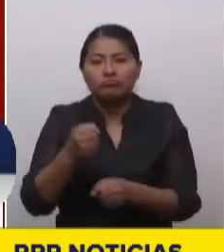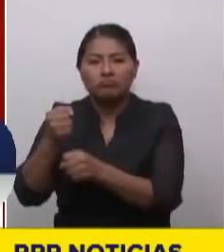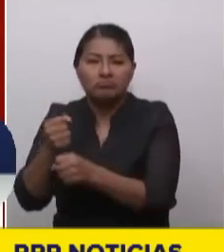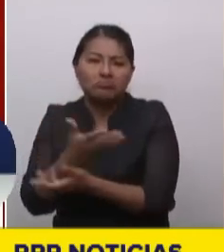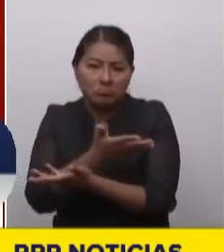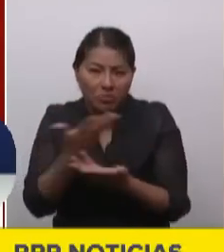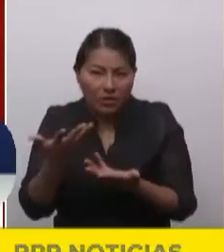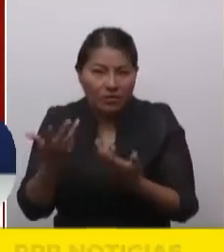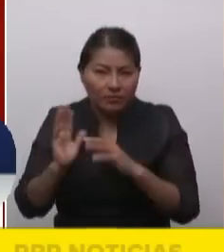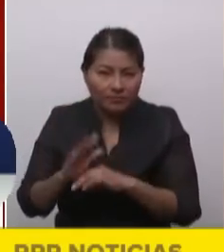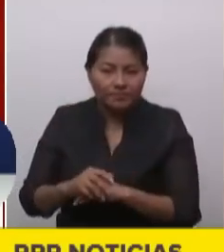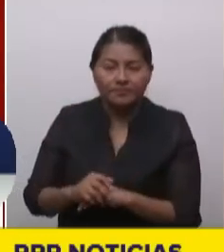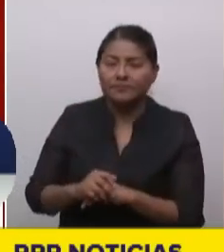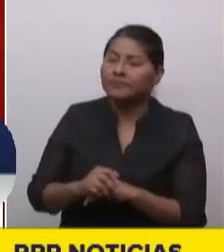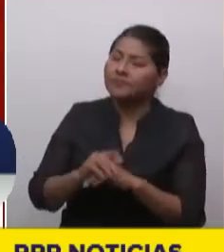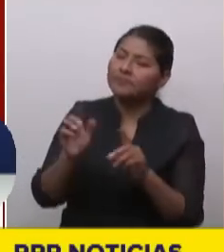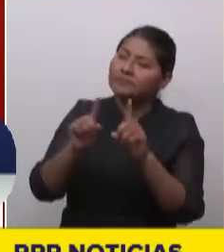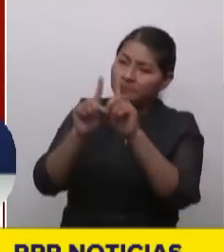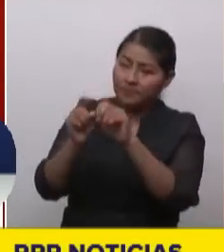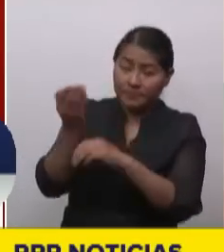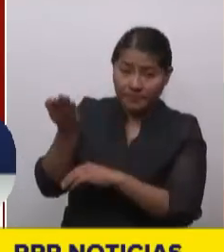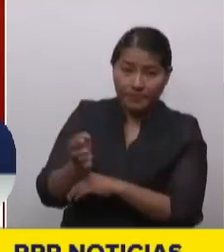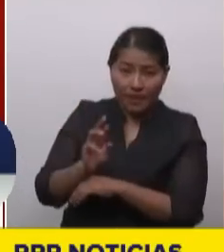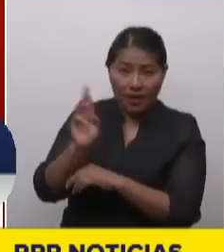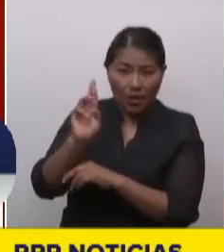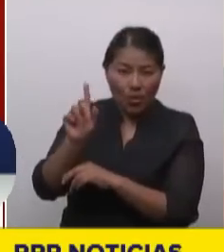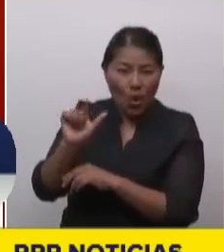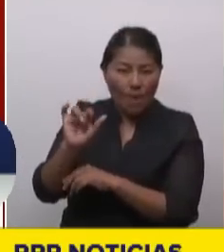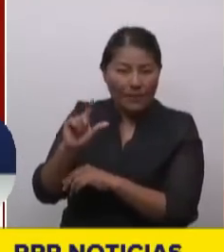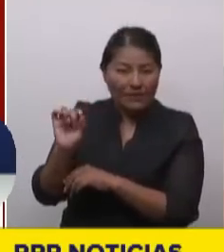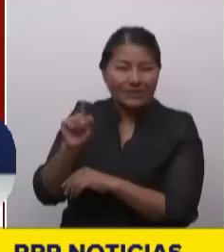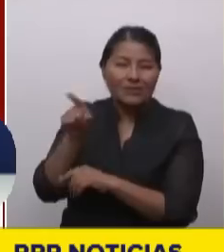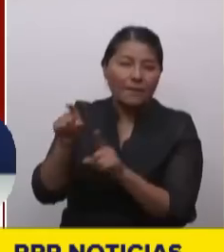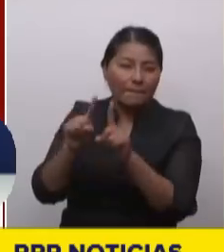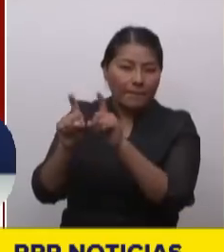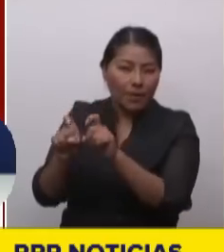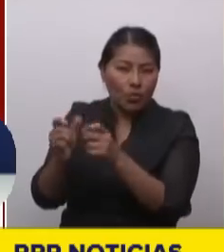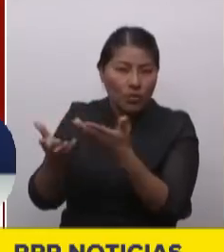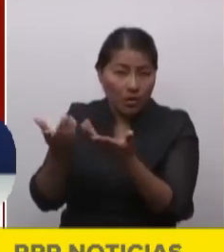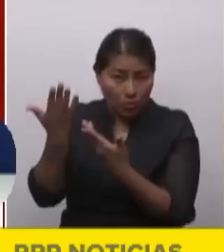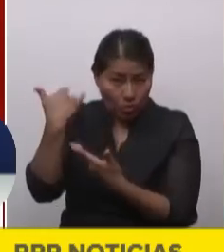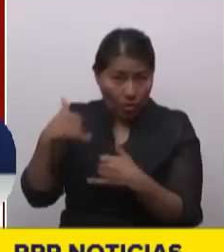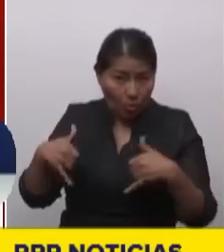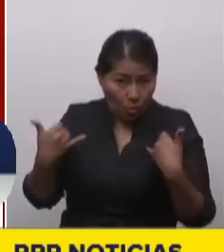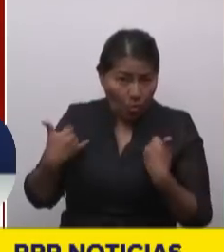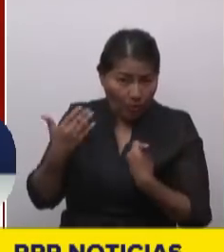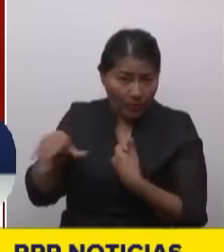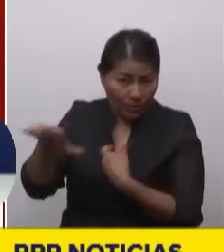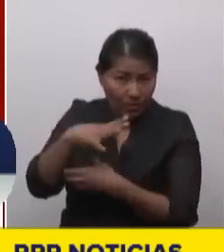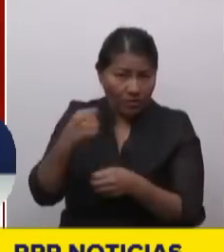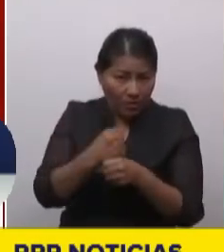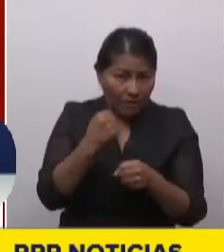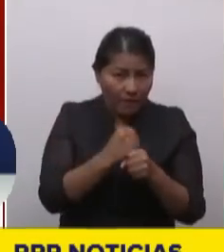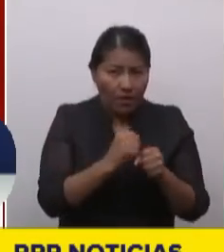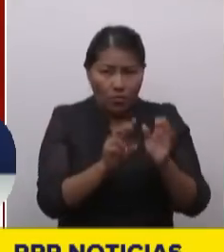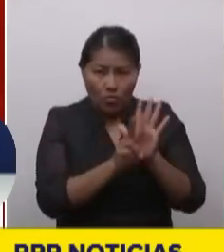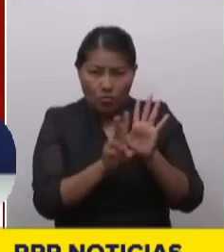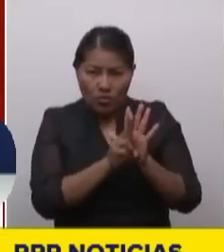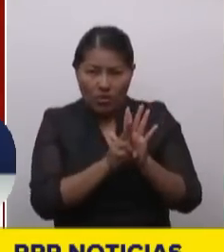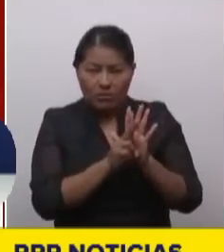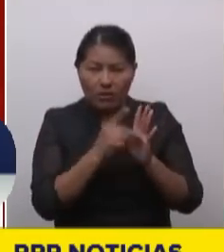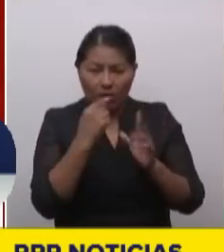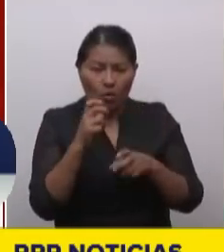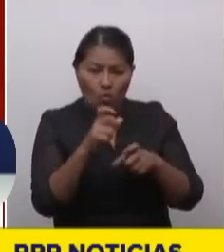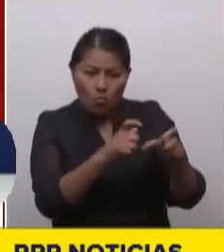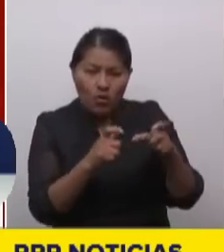yo quería preguntarle a usted, señor López, usted ha señalado que va a trabajar con jóvenes voluntarios para cuidar a los adultos mayores.